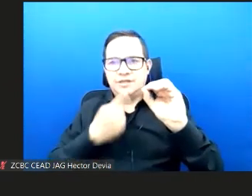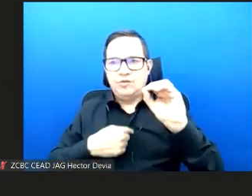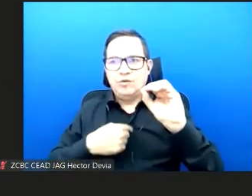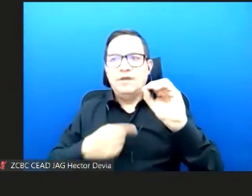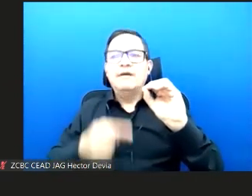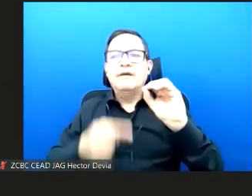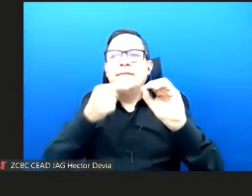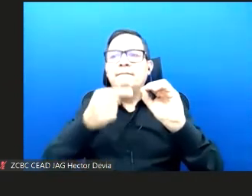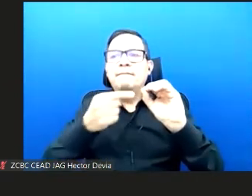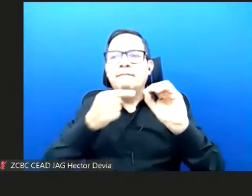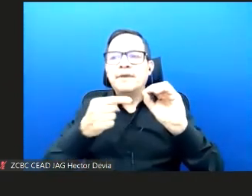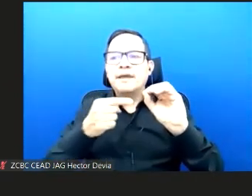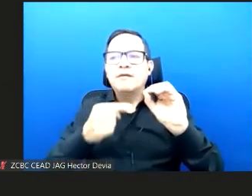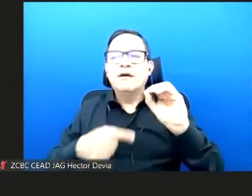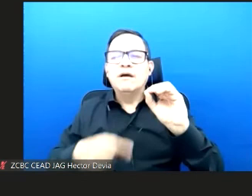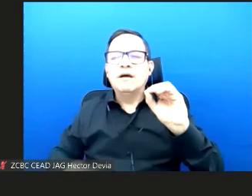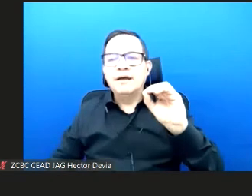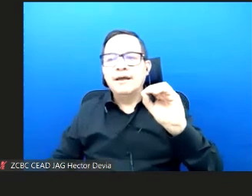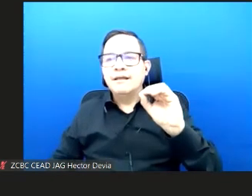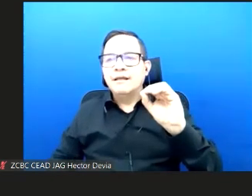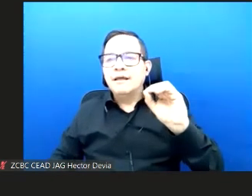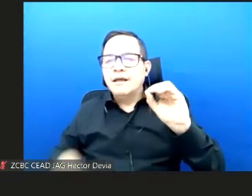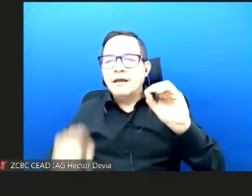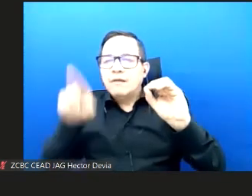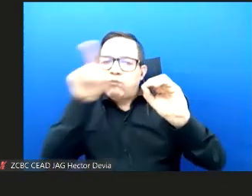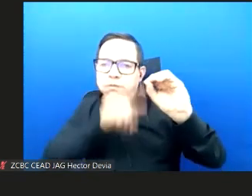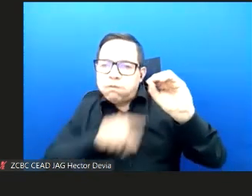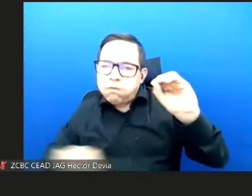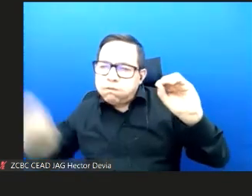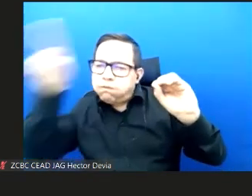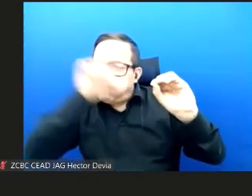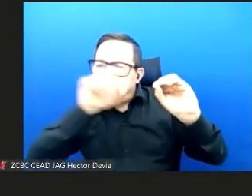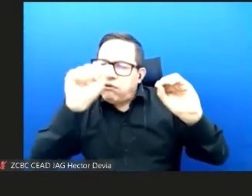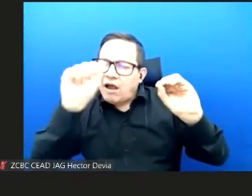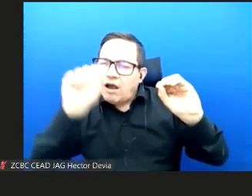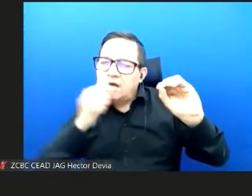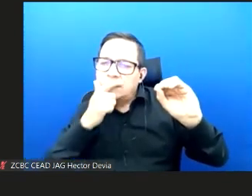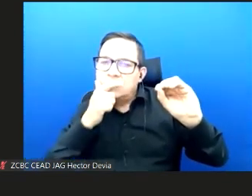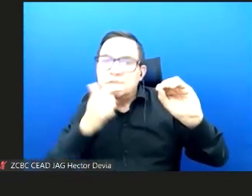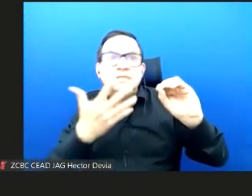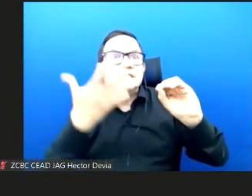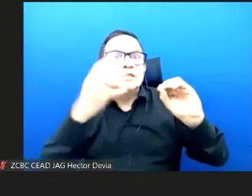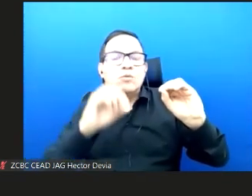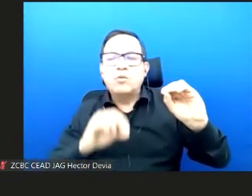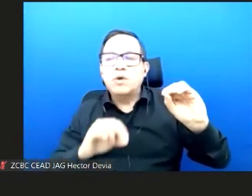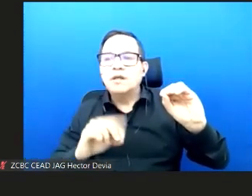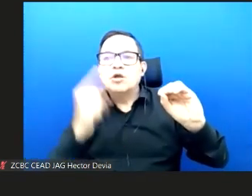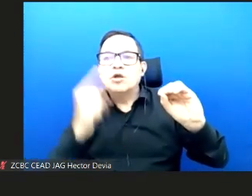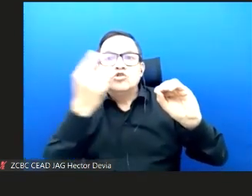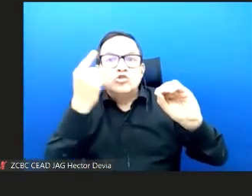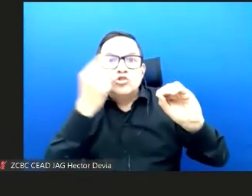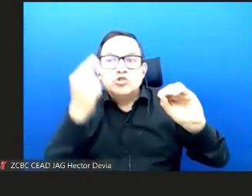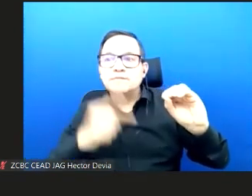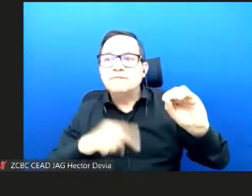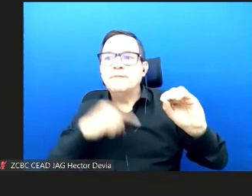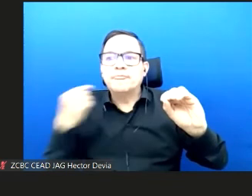Entonces, como 50 estudiantes perdieron comercio internacional, solo comercio, o sea, todo comercio internacional, que